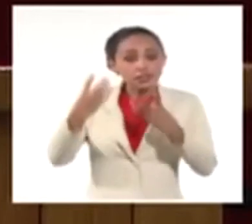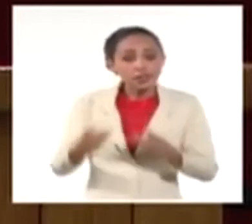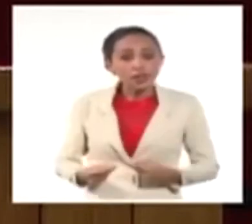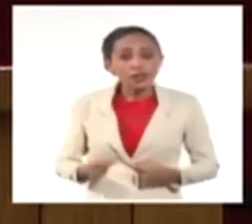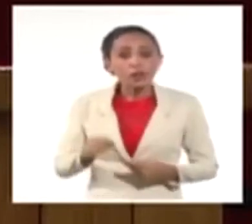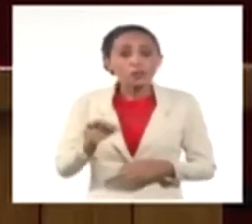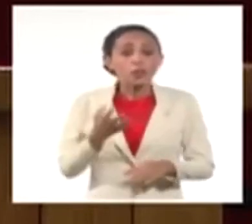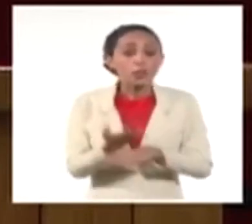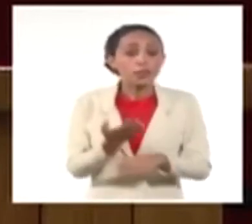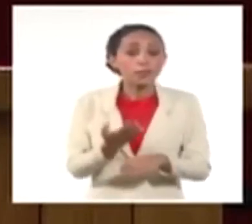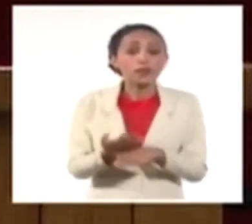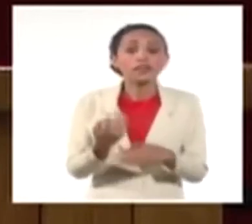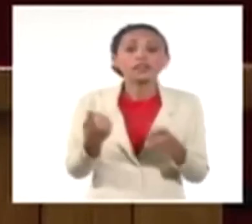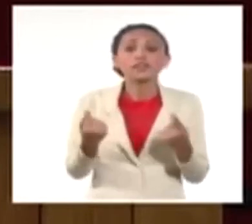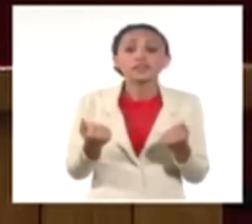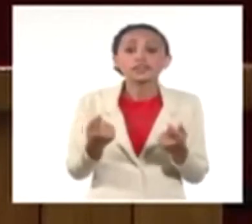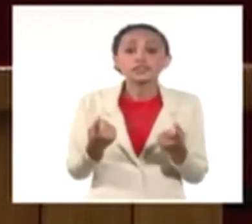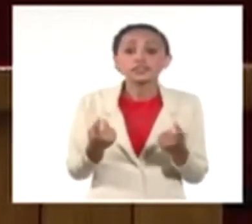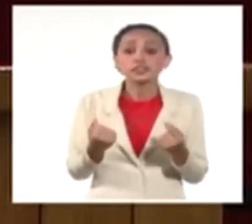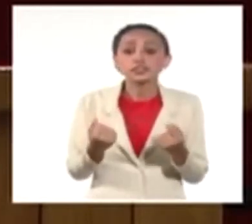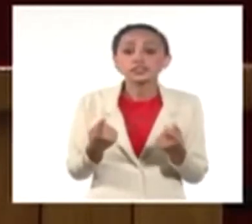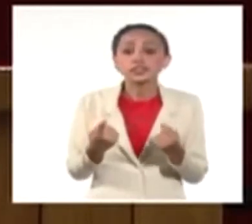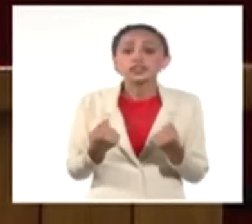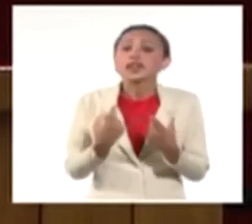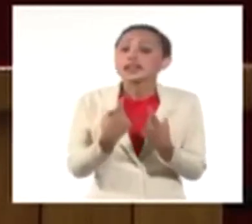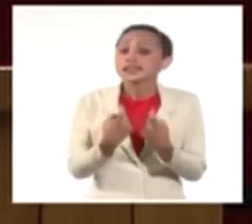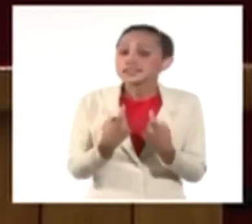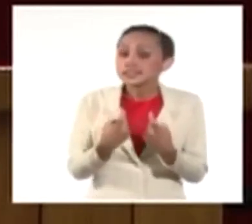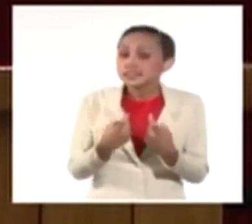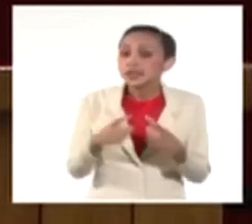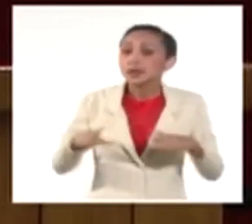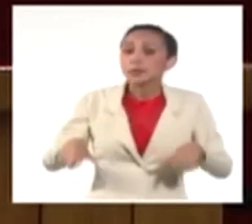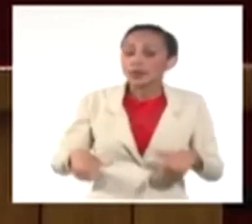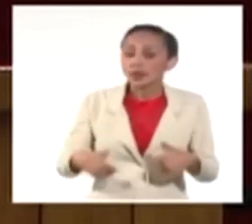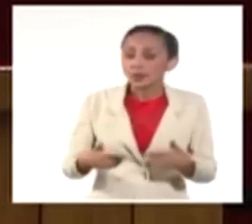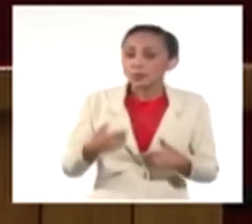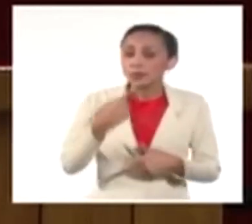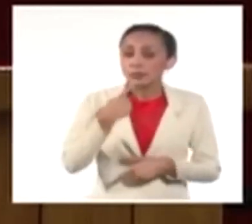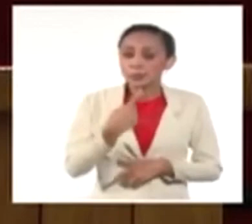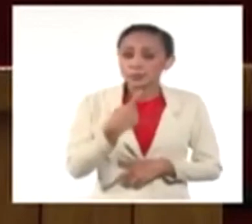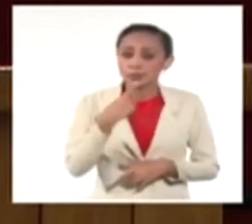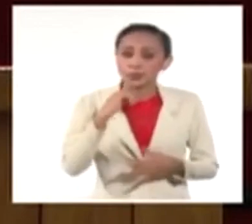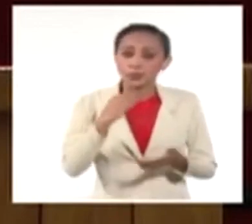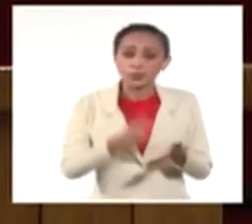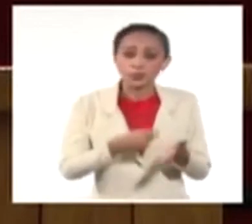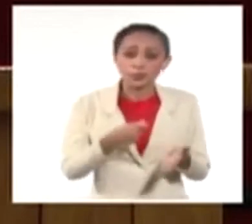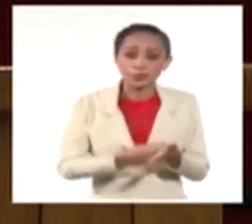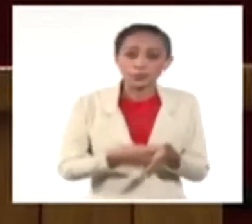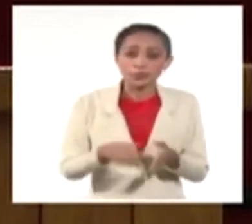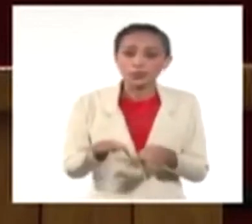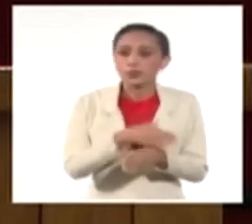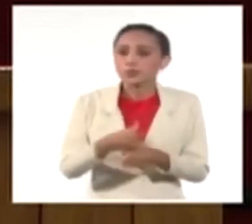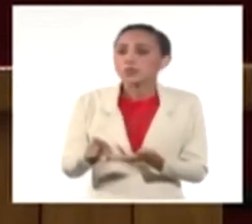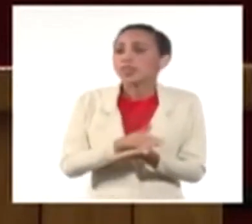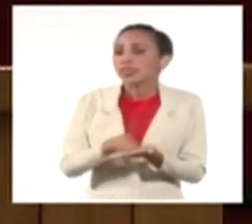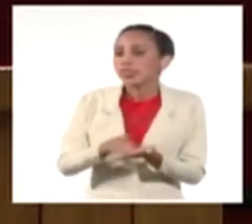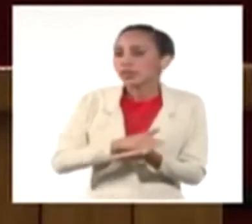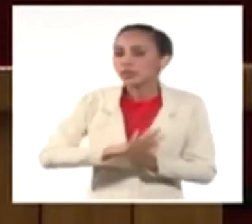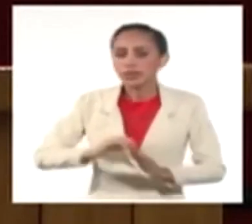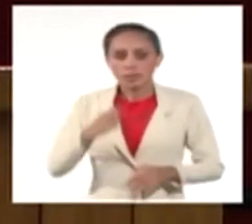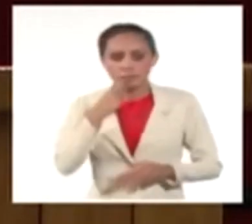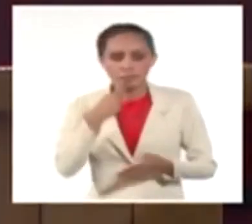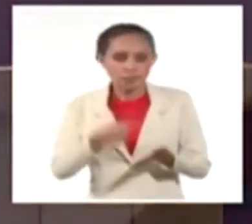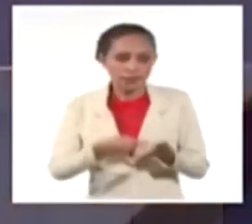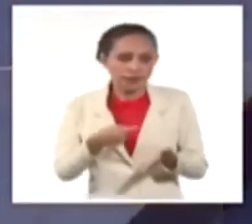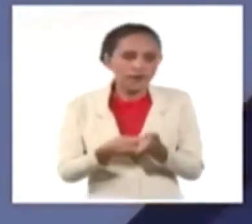de financiamiento se requiere para cubrir el déficit fiscal, las amortizaciones de deuda y los